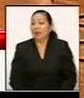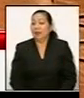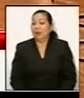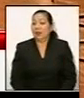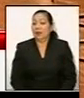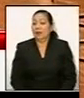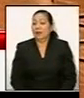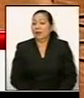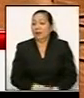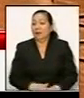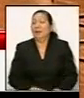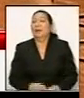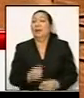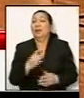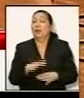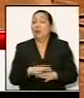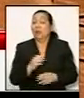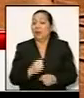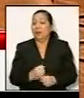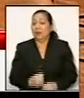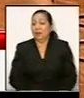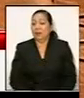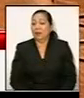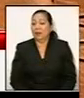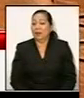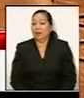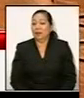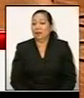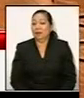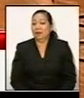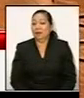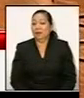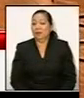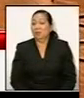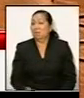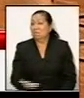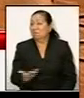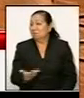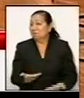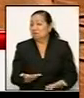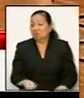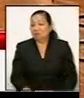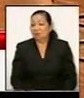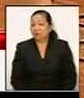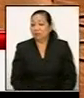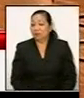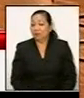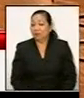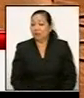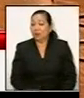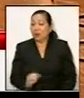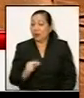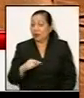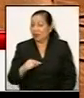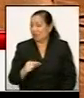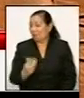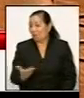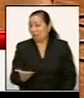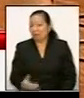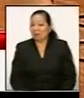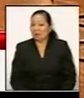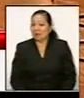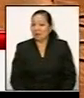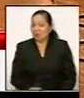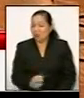o consultora durante su gestión bueno seguramente digamos o sea hay las ongs de realizar